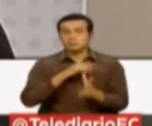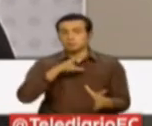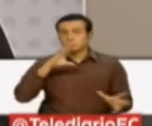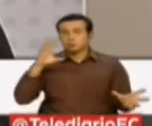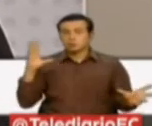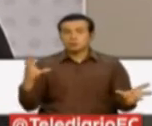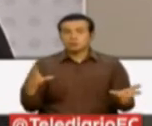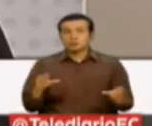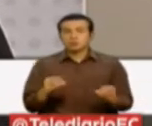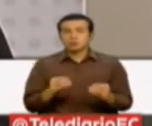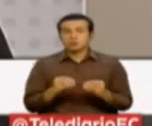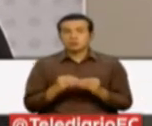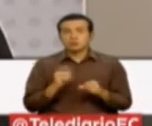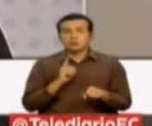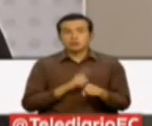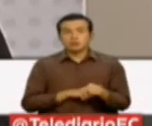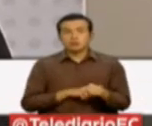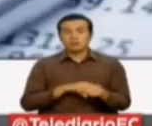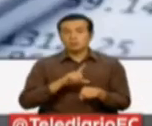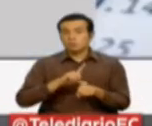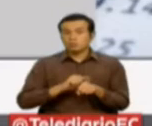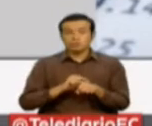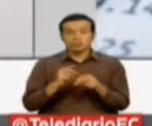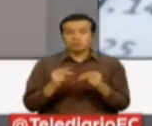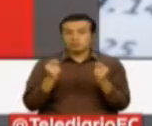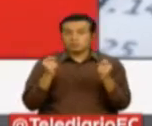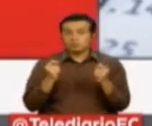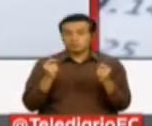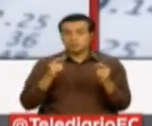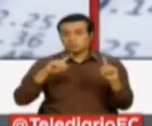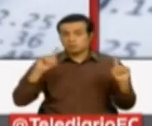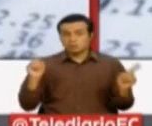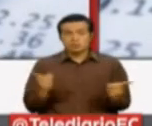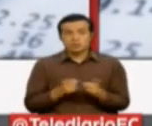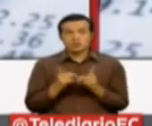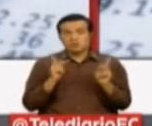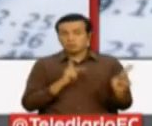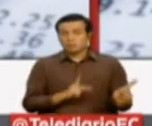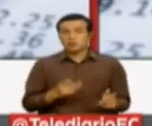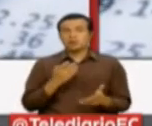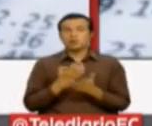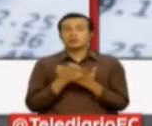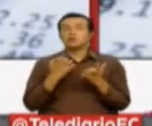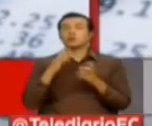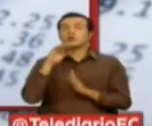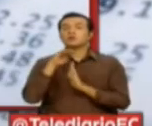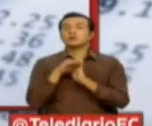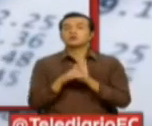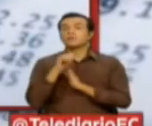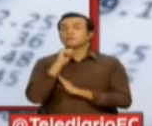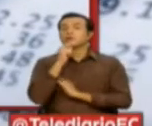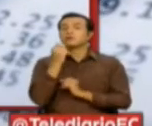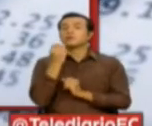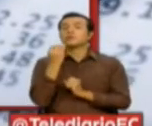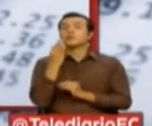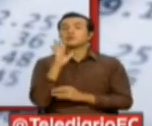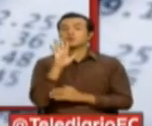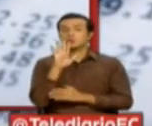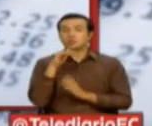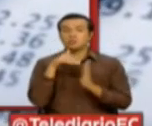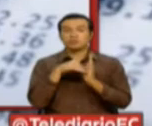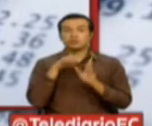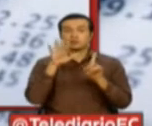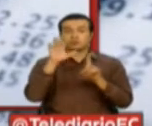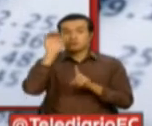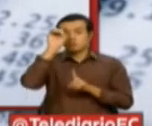o tenga la menor temporalidad posible en síntesis el plan económico busca reducir el déficit fiscal del 5.6 por ciento